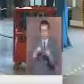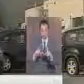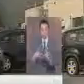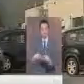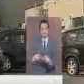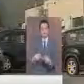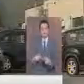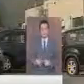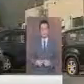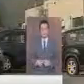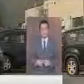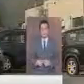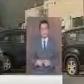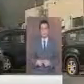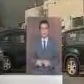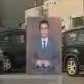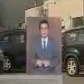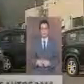autónoma.